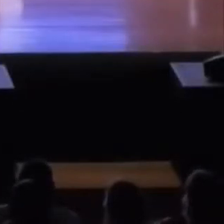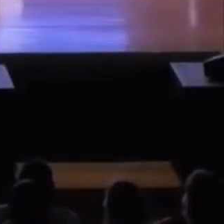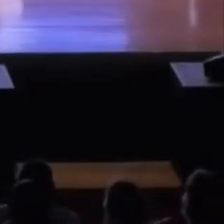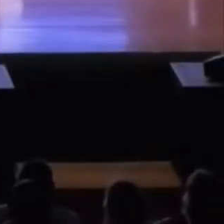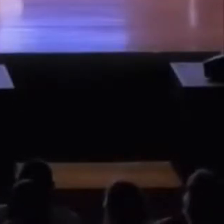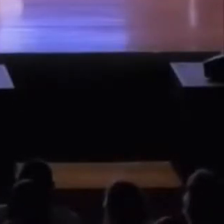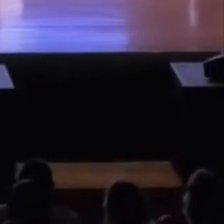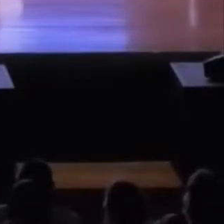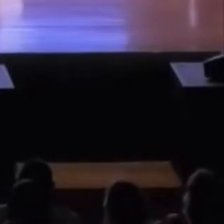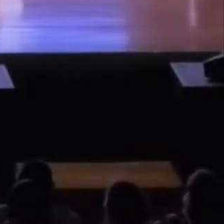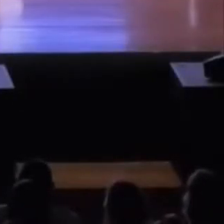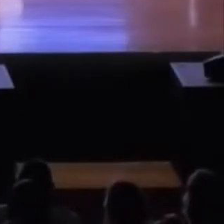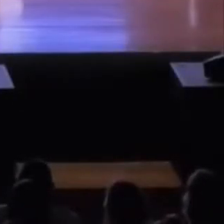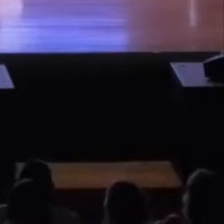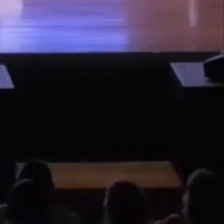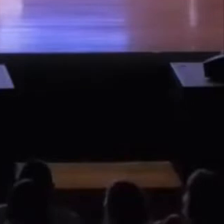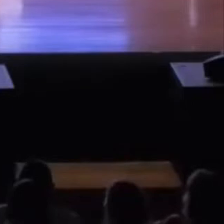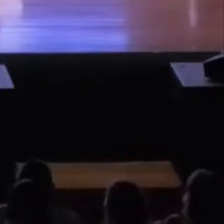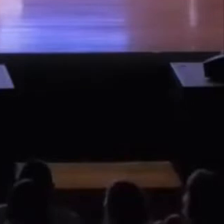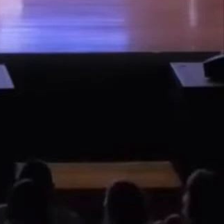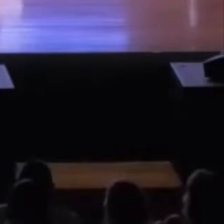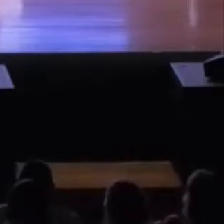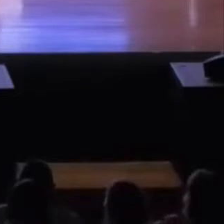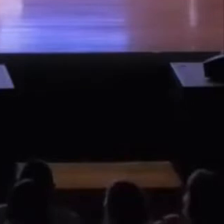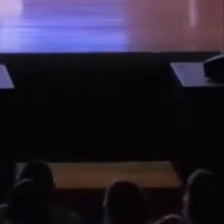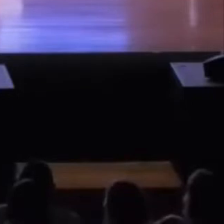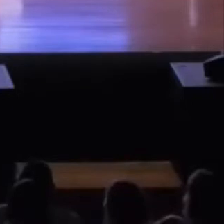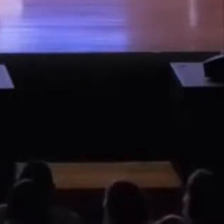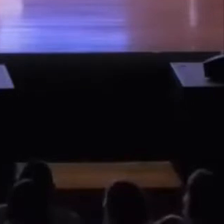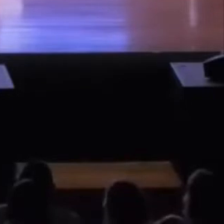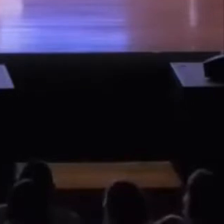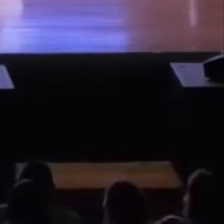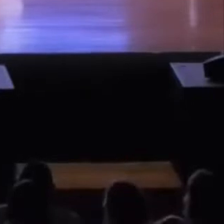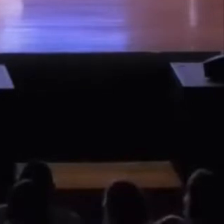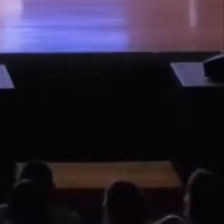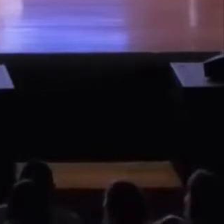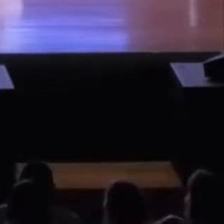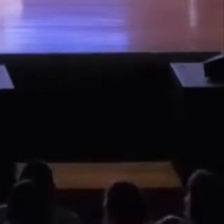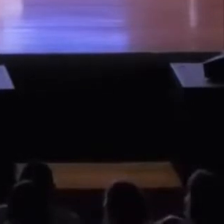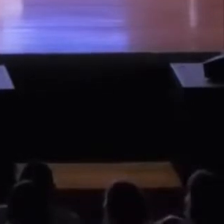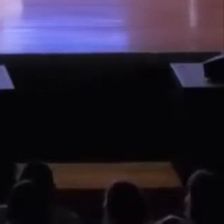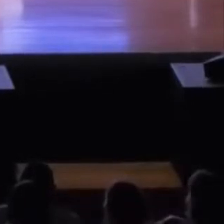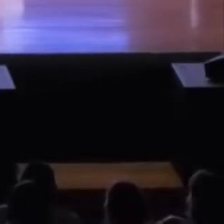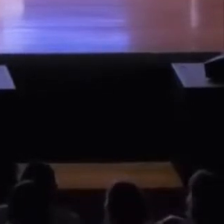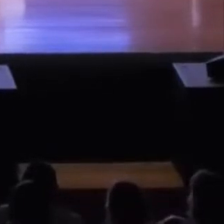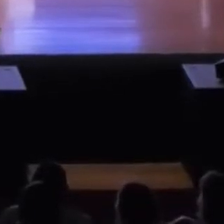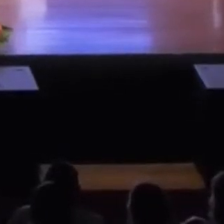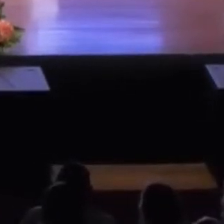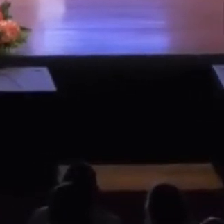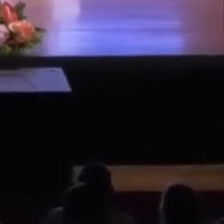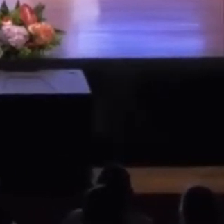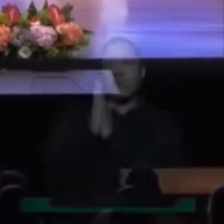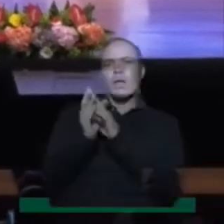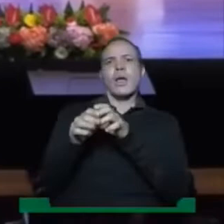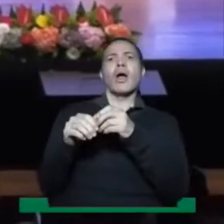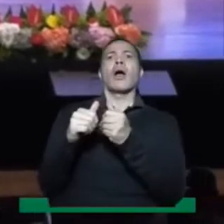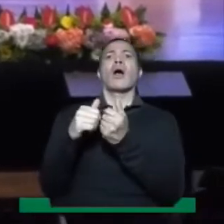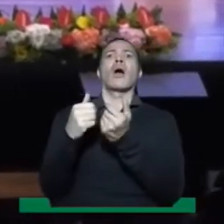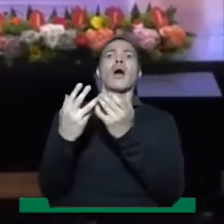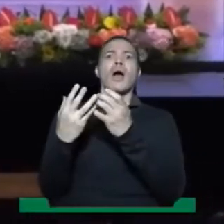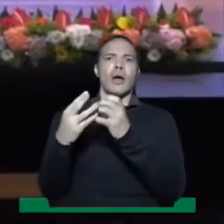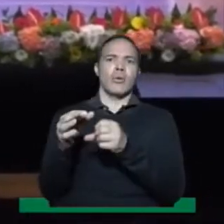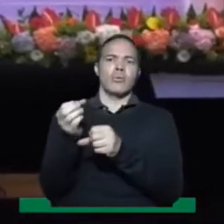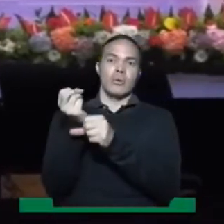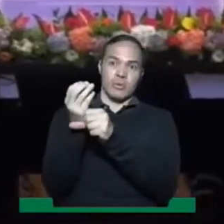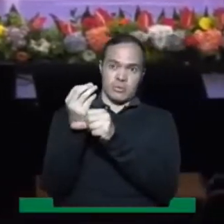johnny cuéntanos en la comuna 13 y bueno si no ese es